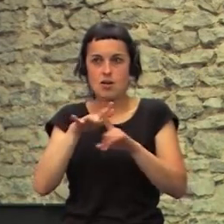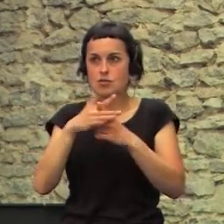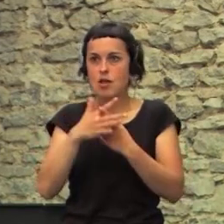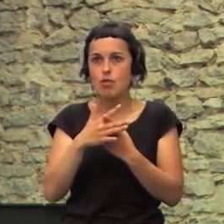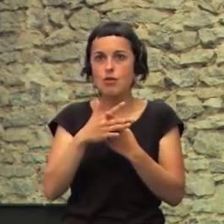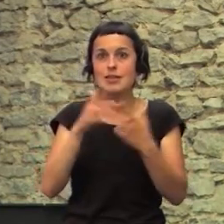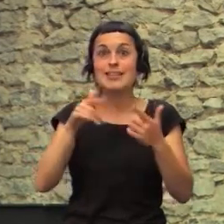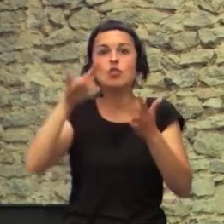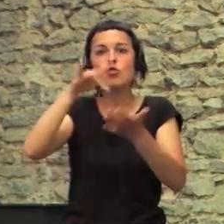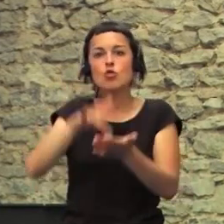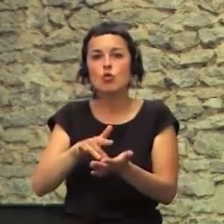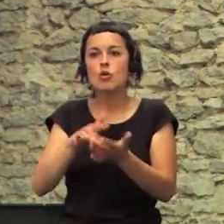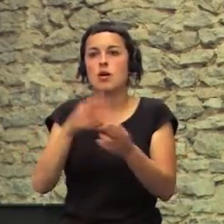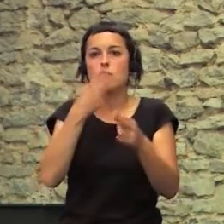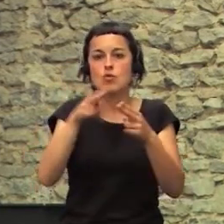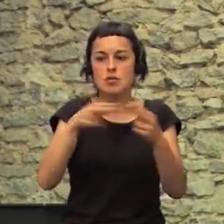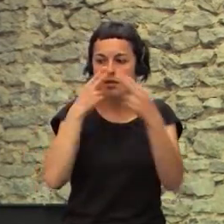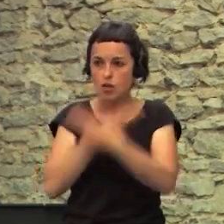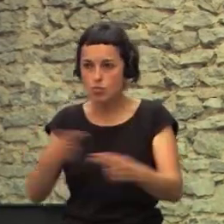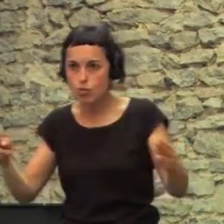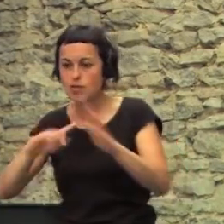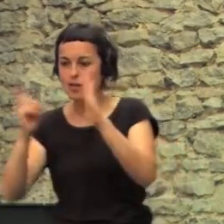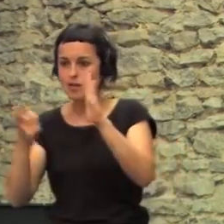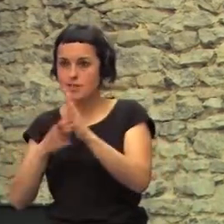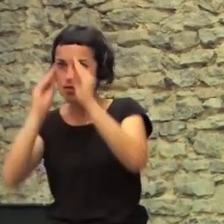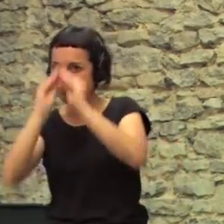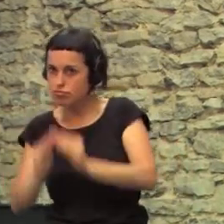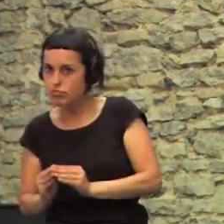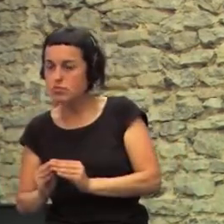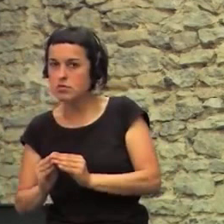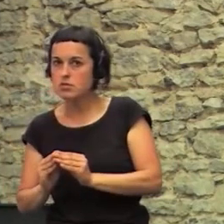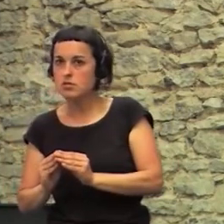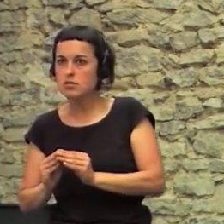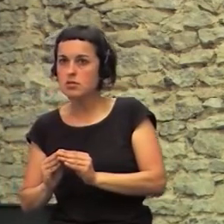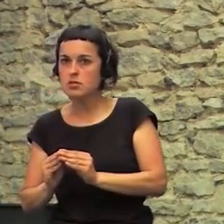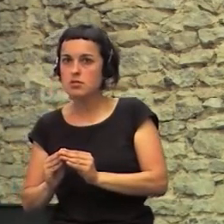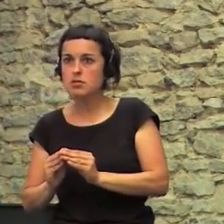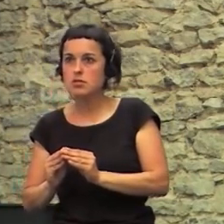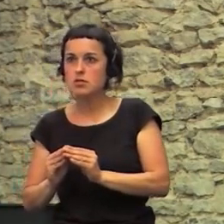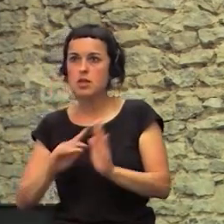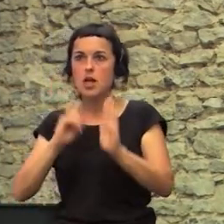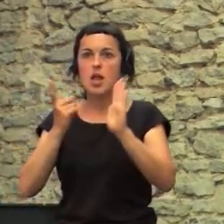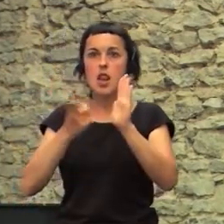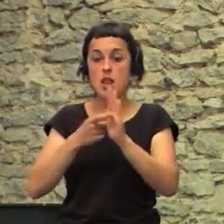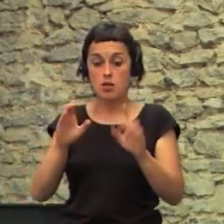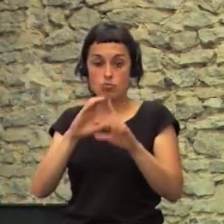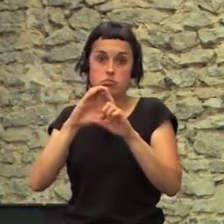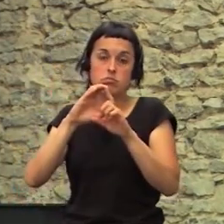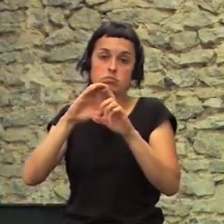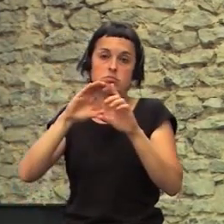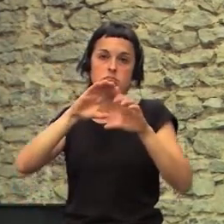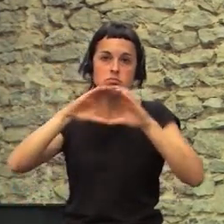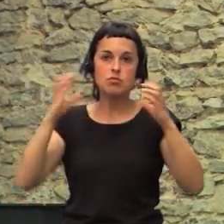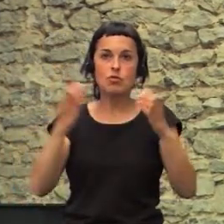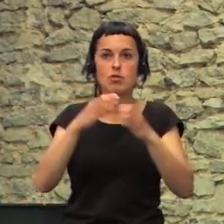políticas públicas y leyes en las cuales se añade la I, normalmente en leyes que tienen que ver con lo LGTBI.